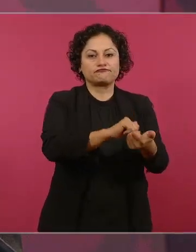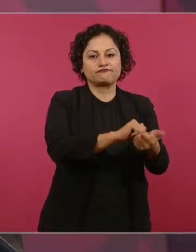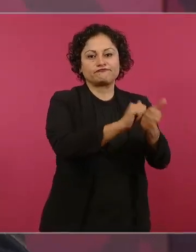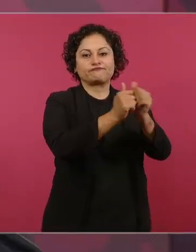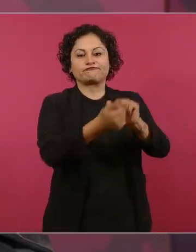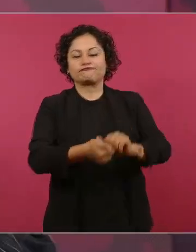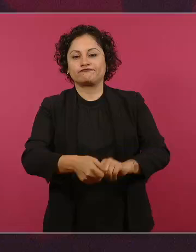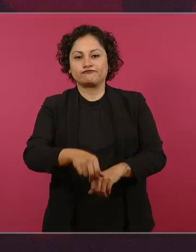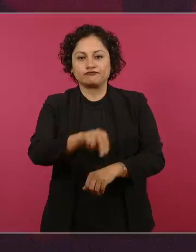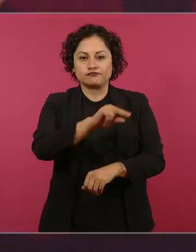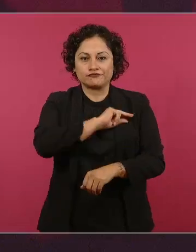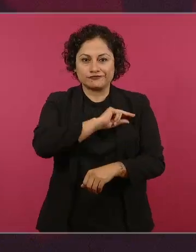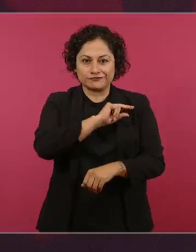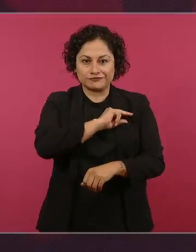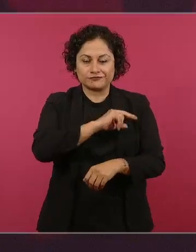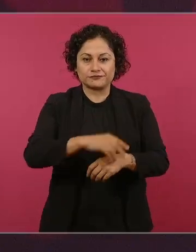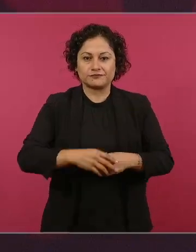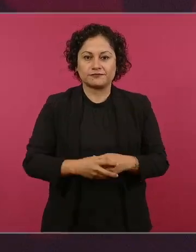lo